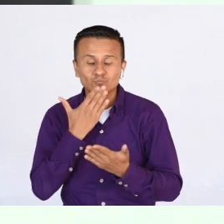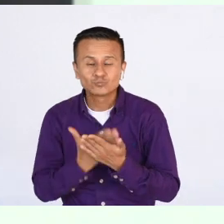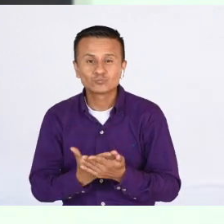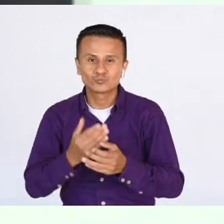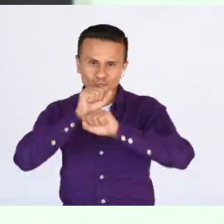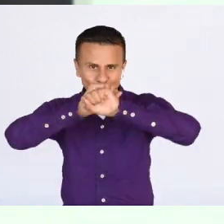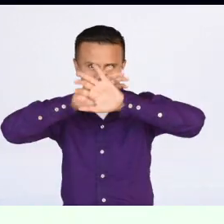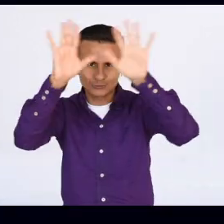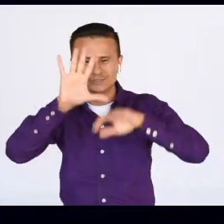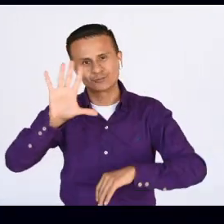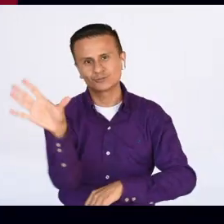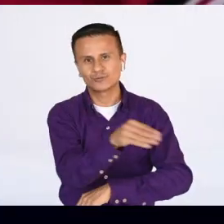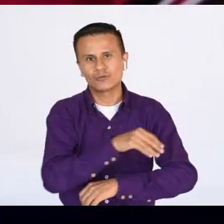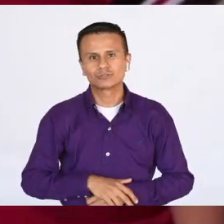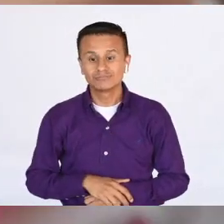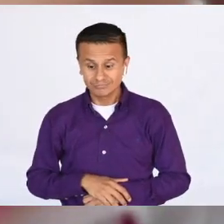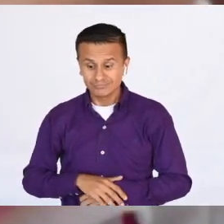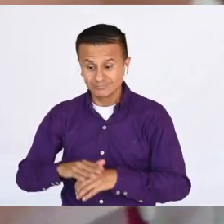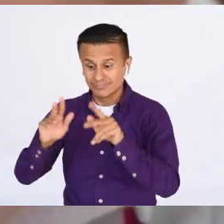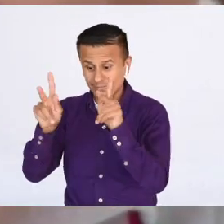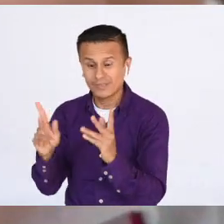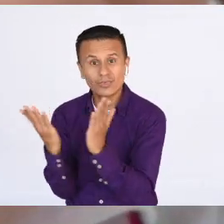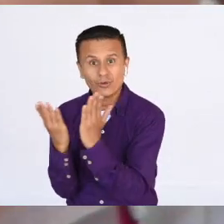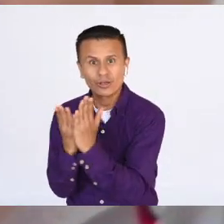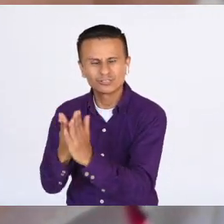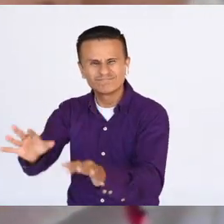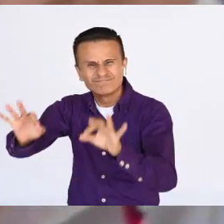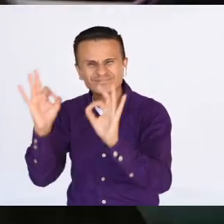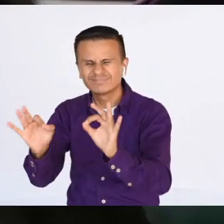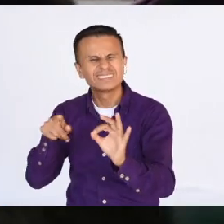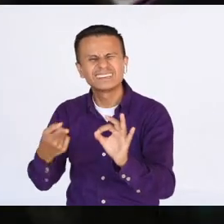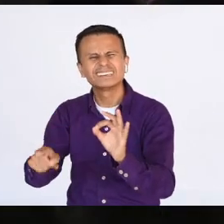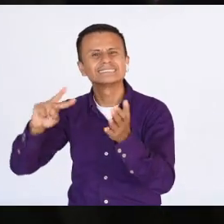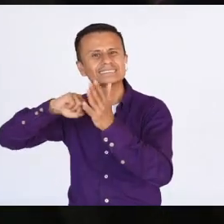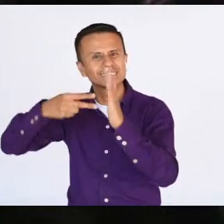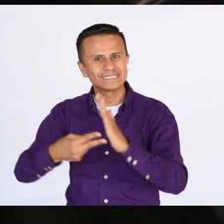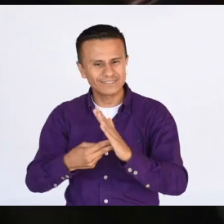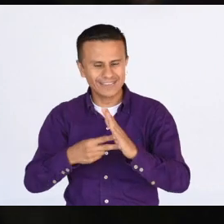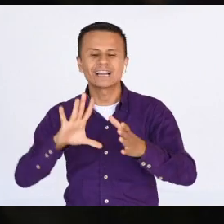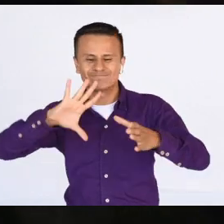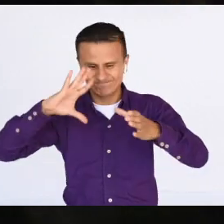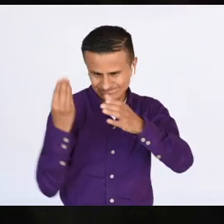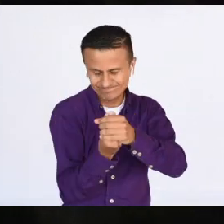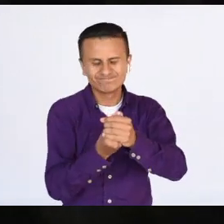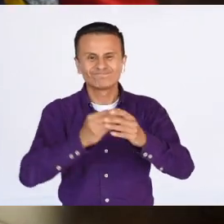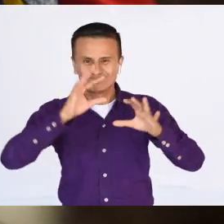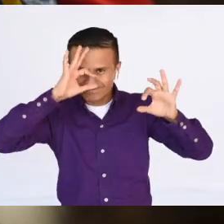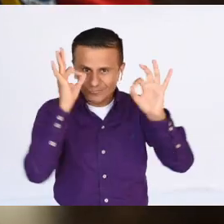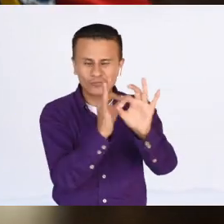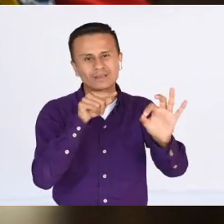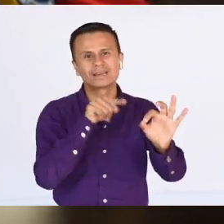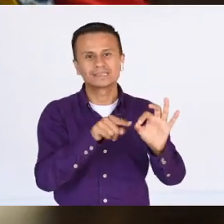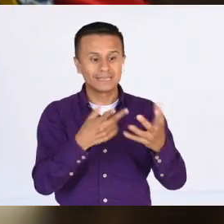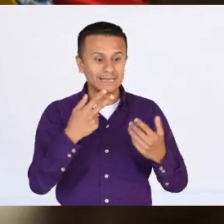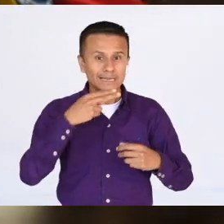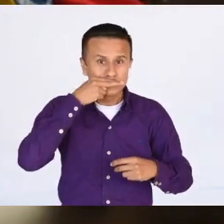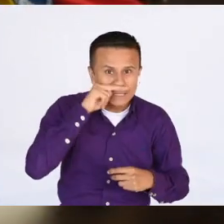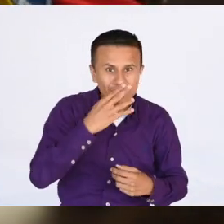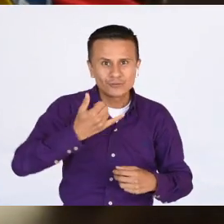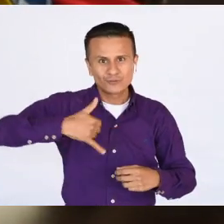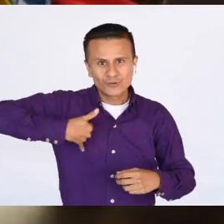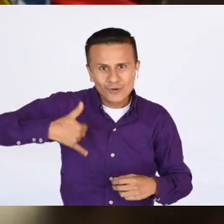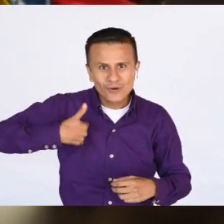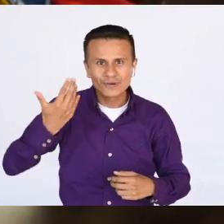Buenos días a todos. Hablar de educación de calidad implica el abordaje de una educación inclusiva, implica un reconocimiento